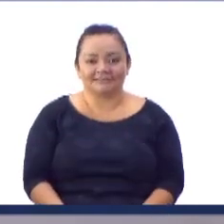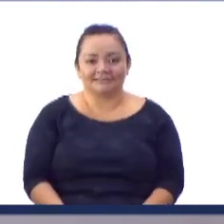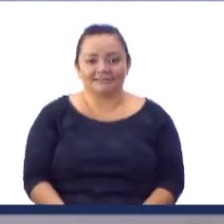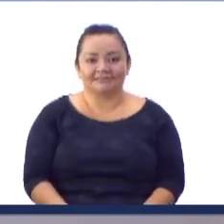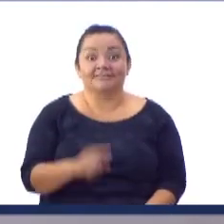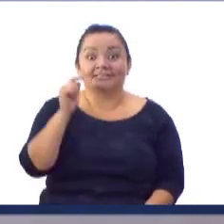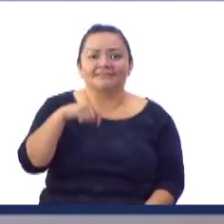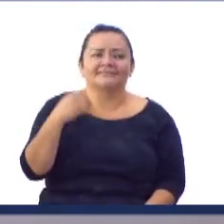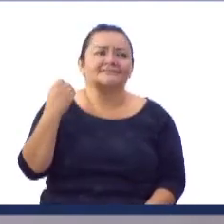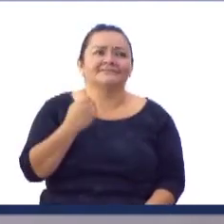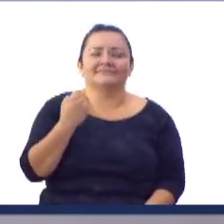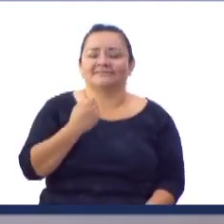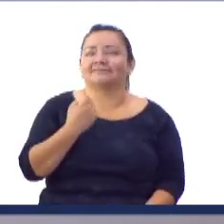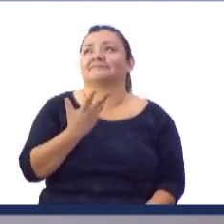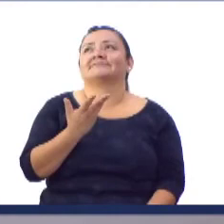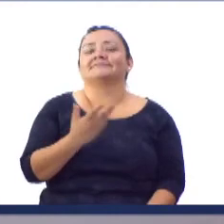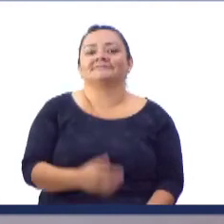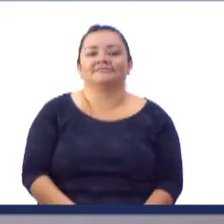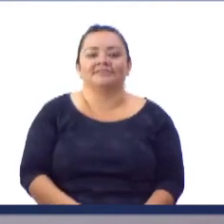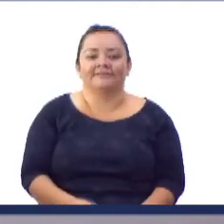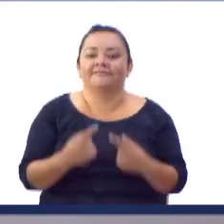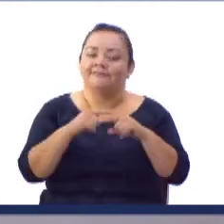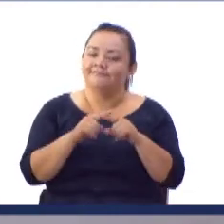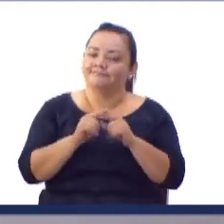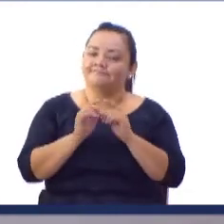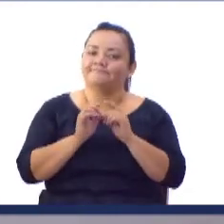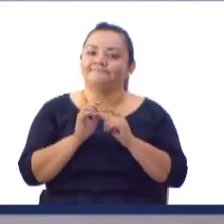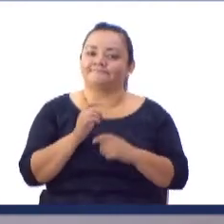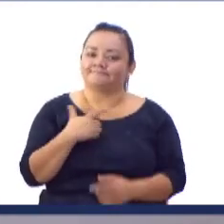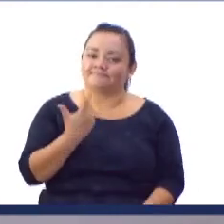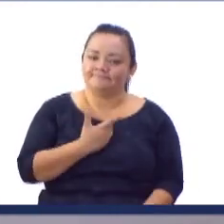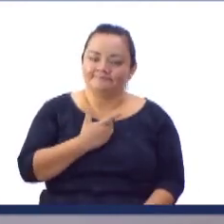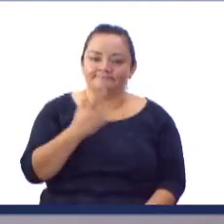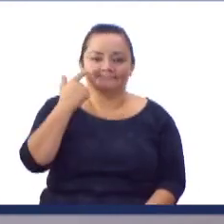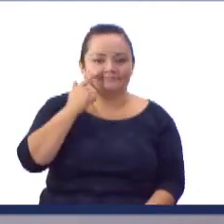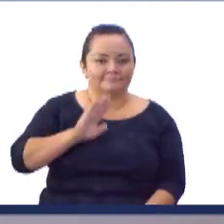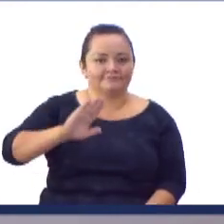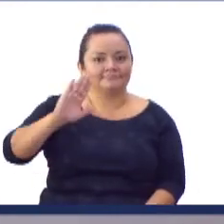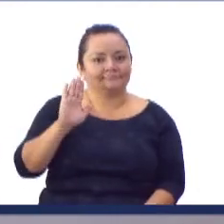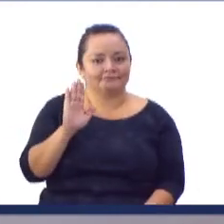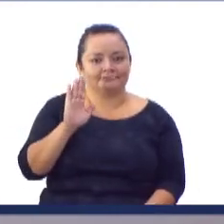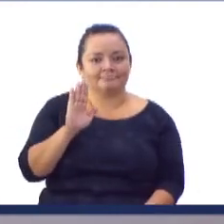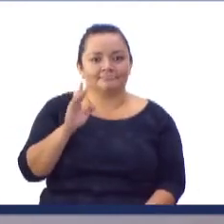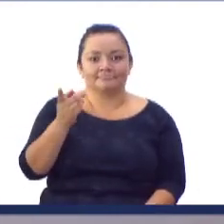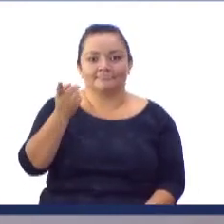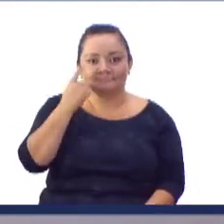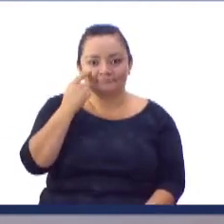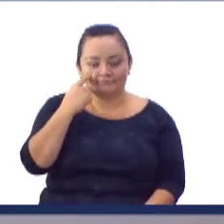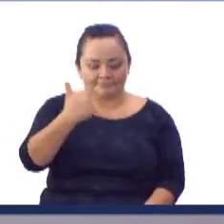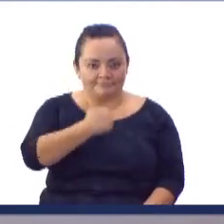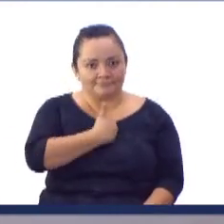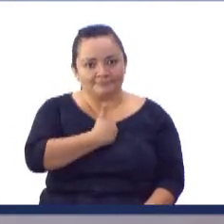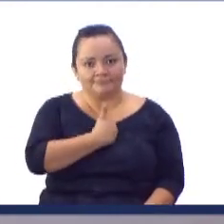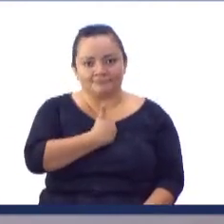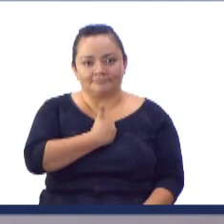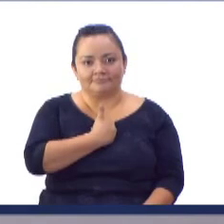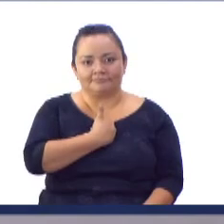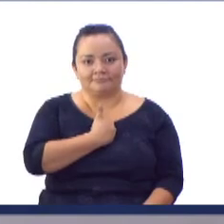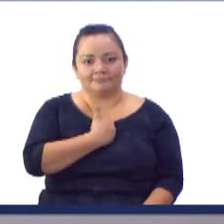aunque se en esta verdad pero es así para hacer testimonio hay que cuidarlos